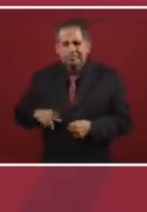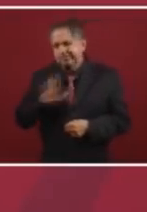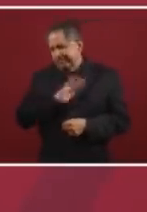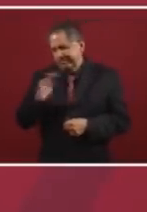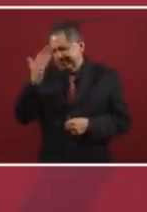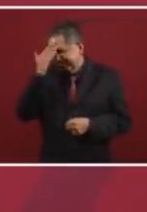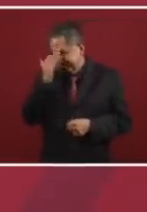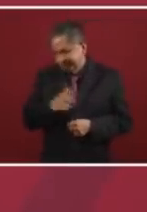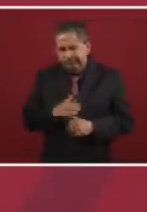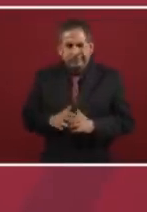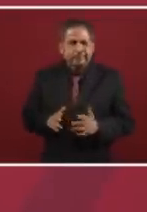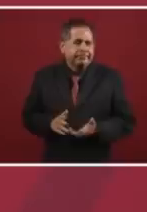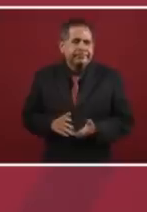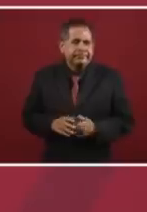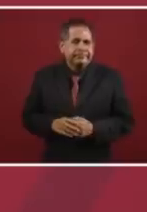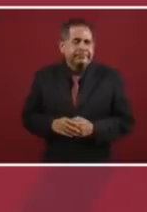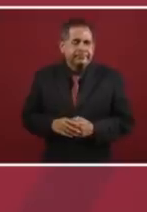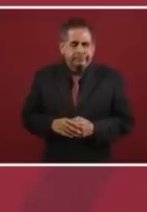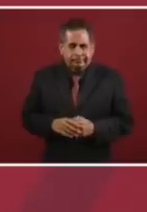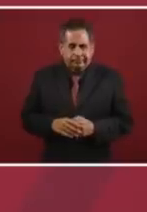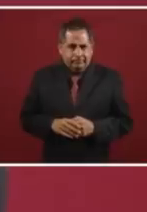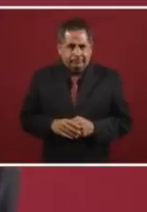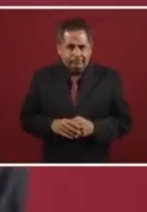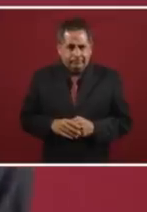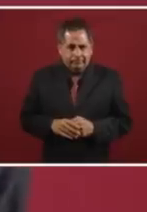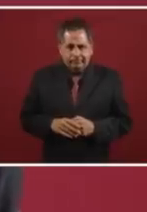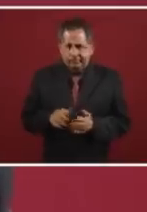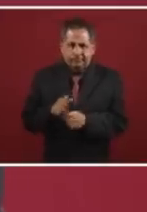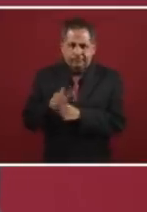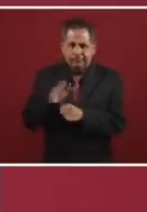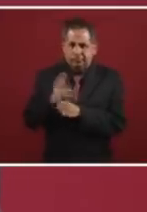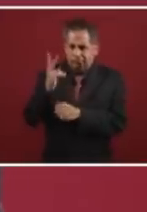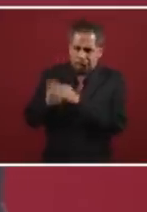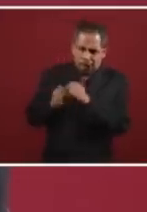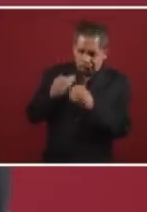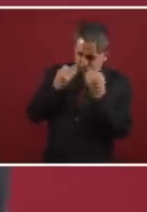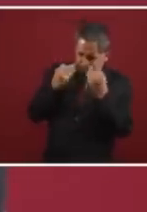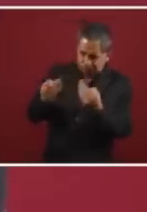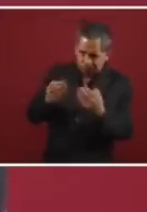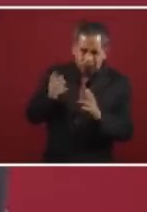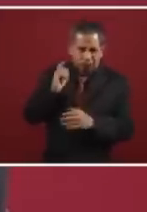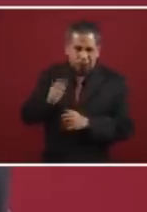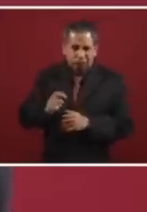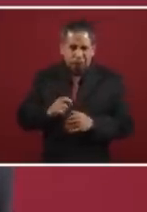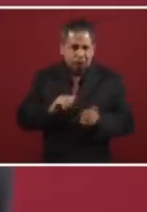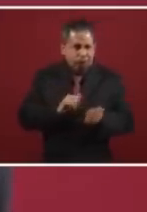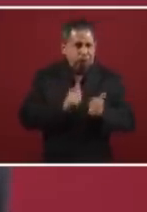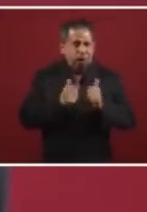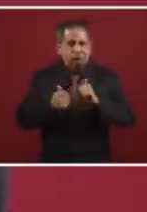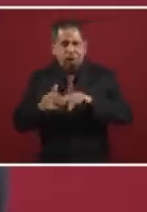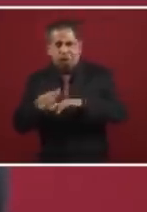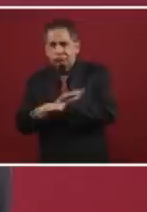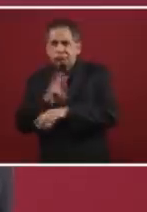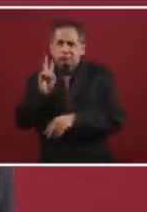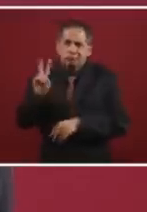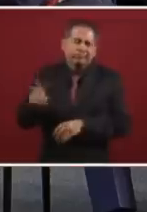es este suficiente tiempo más en un proceso de transformación